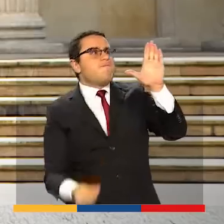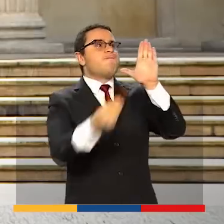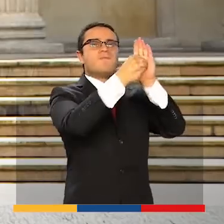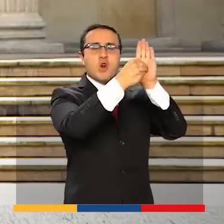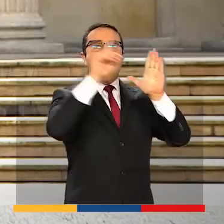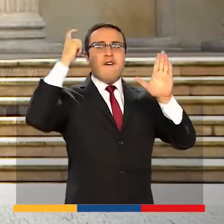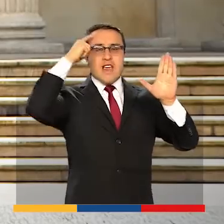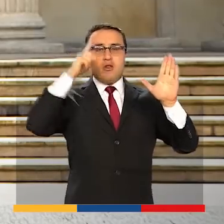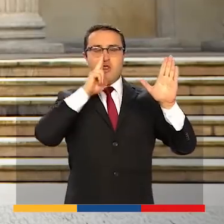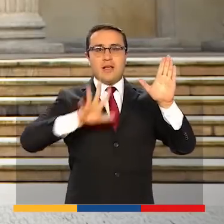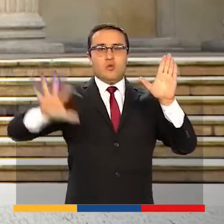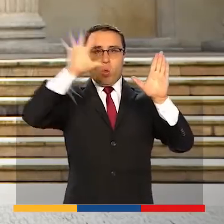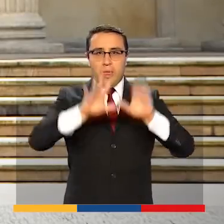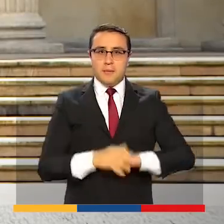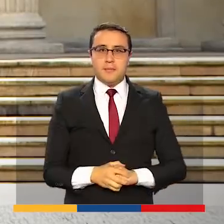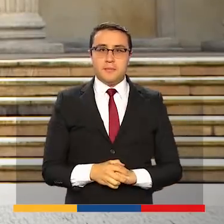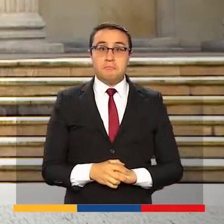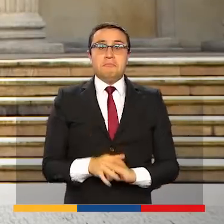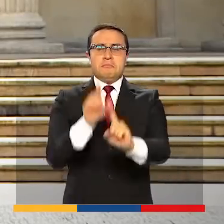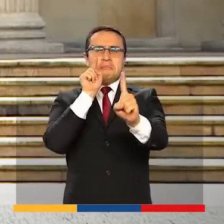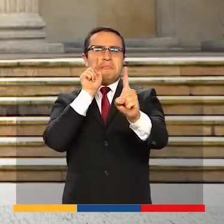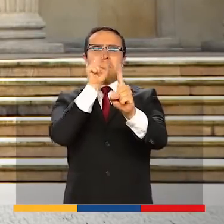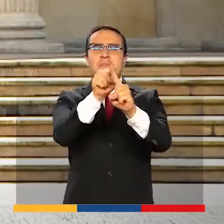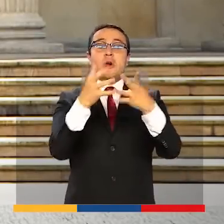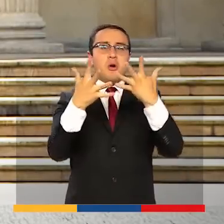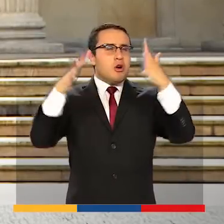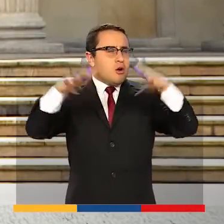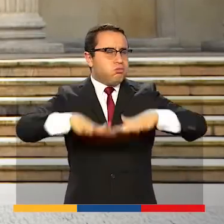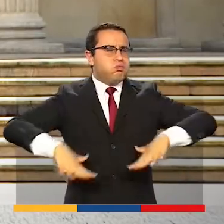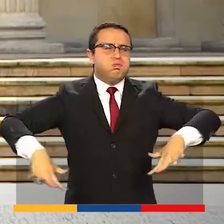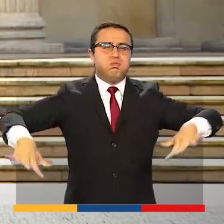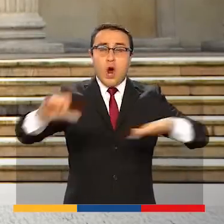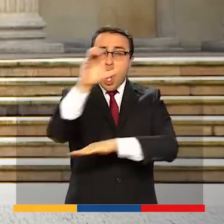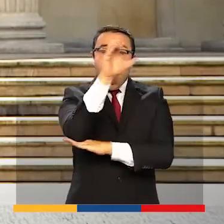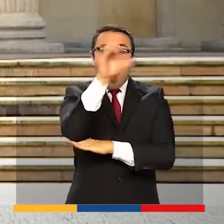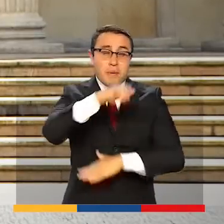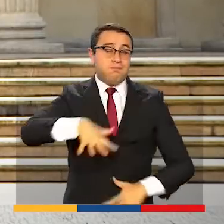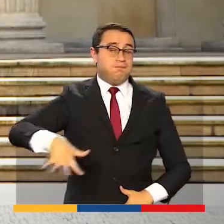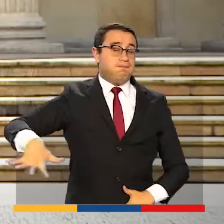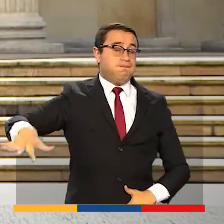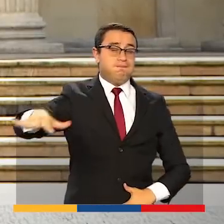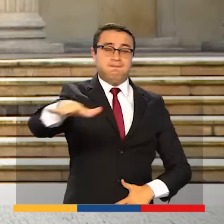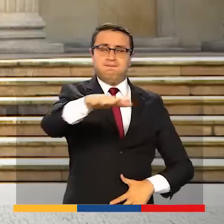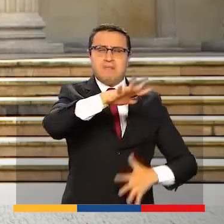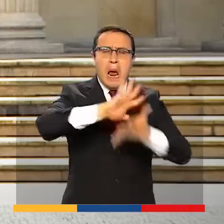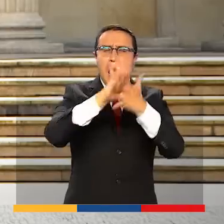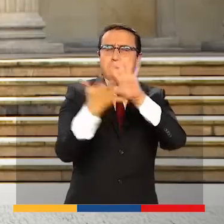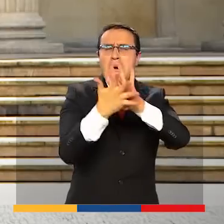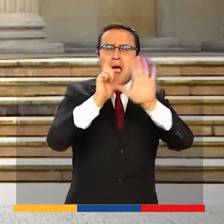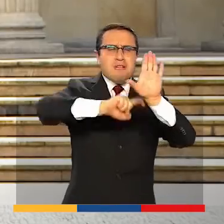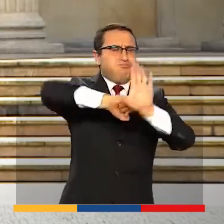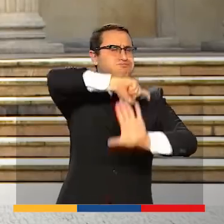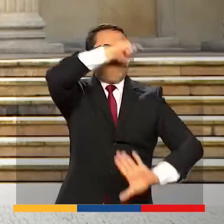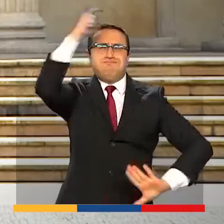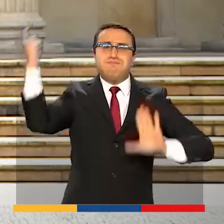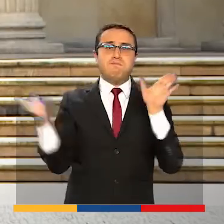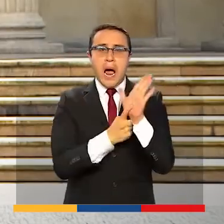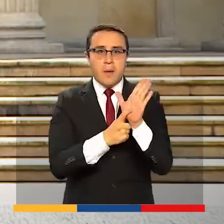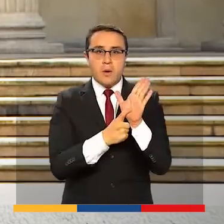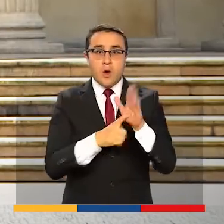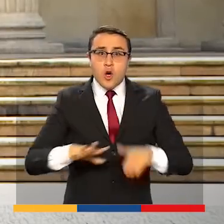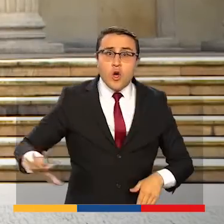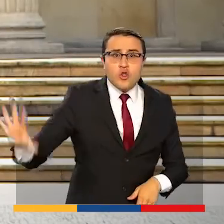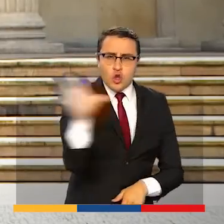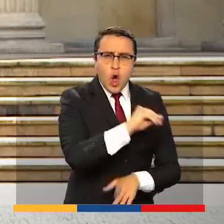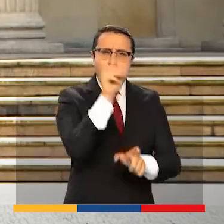objetivo final será la construcción de un entorno de paz total, donde toda la